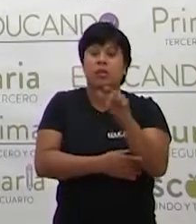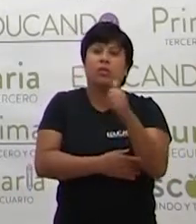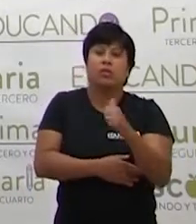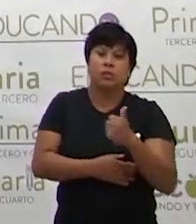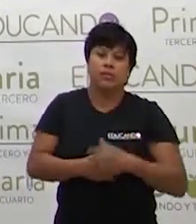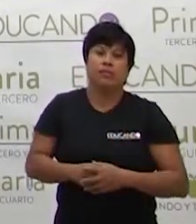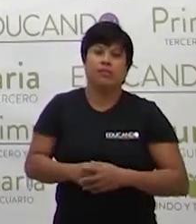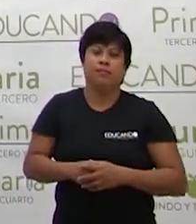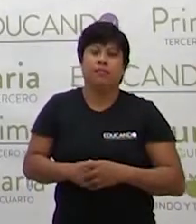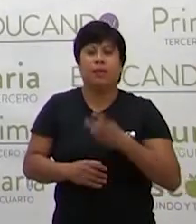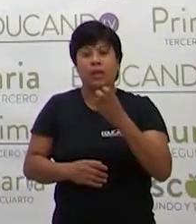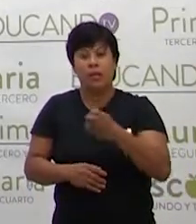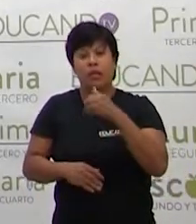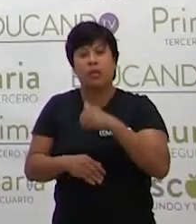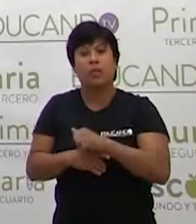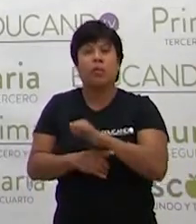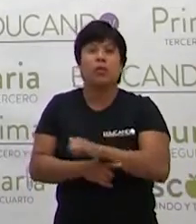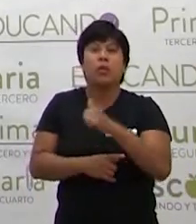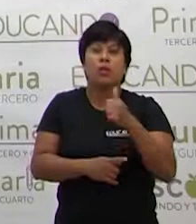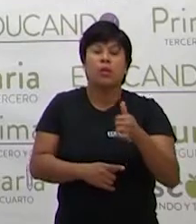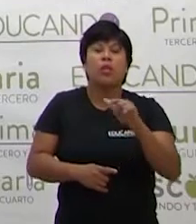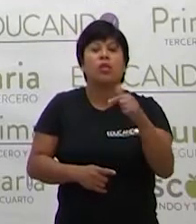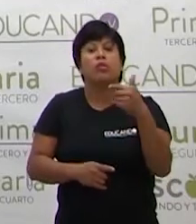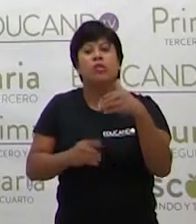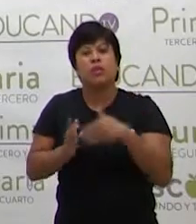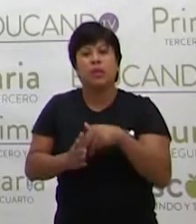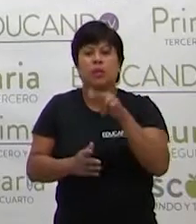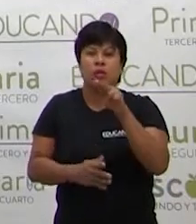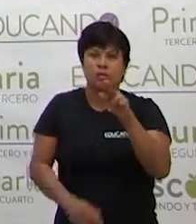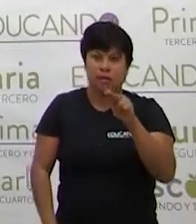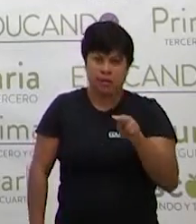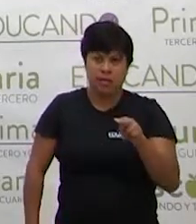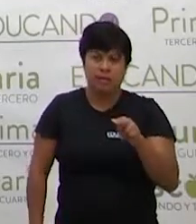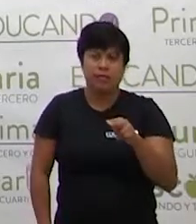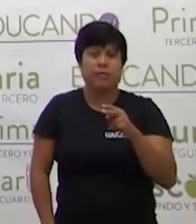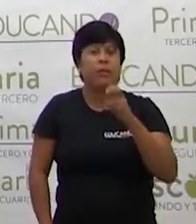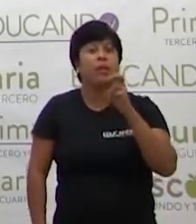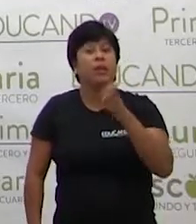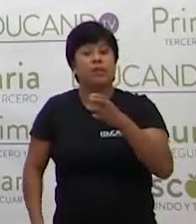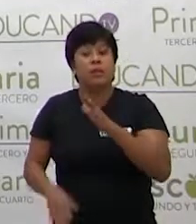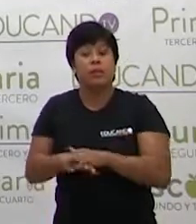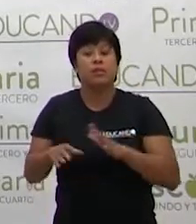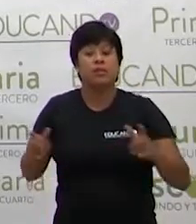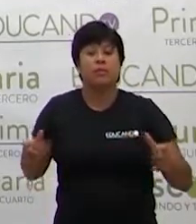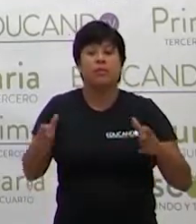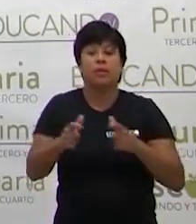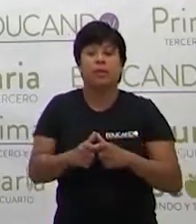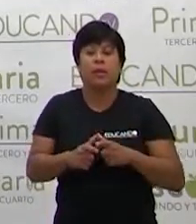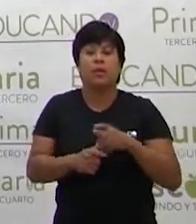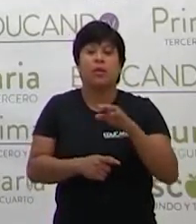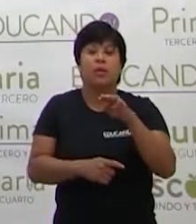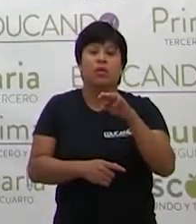15,211. El que le sigue sería 12,080. Y el más pequeño sería